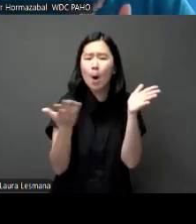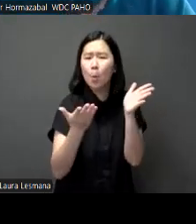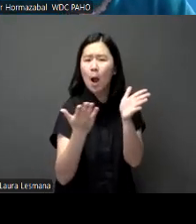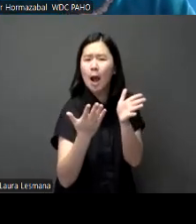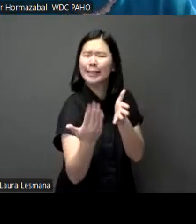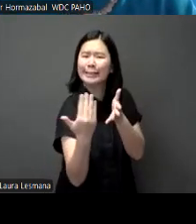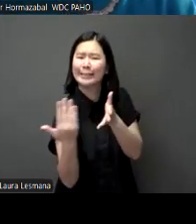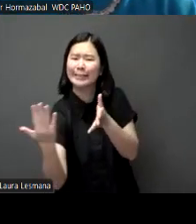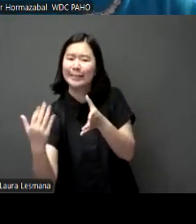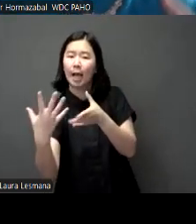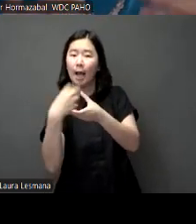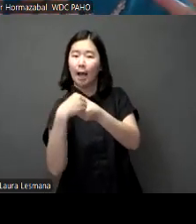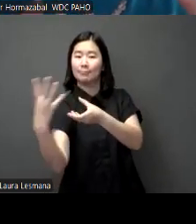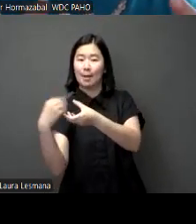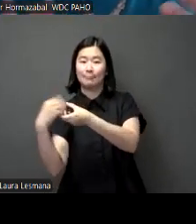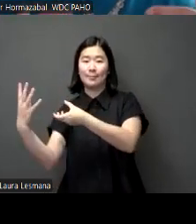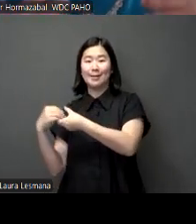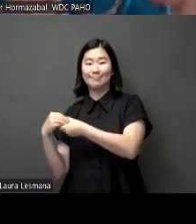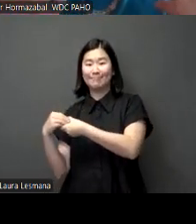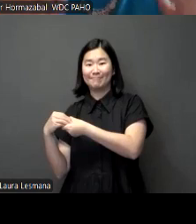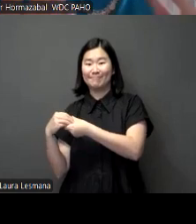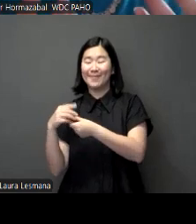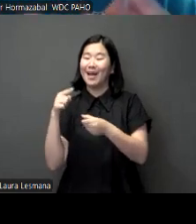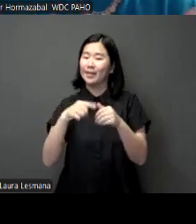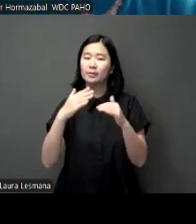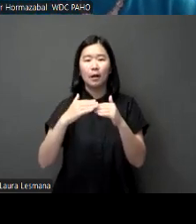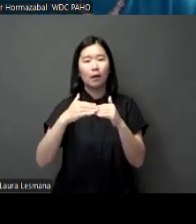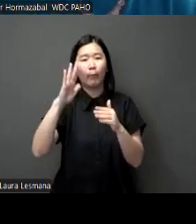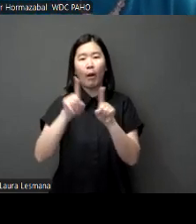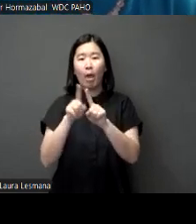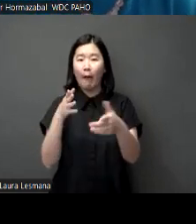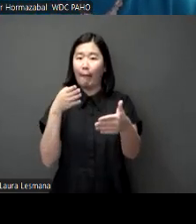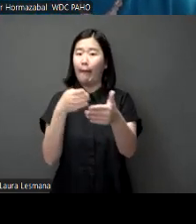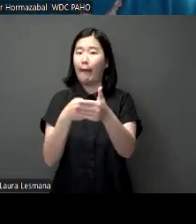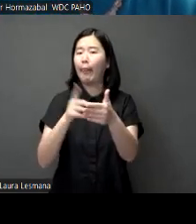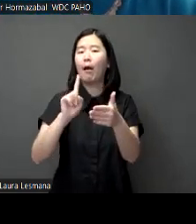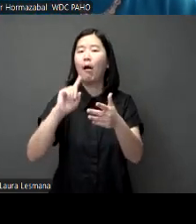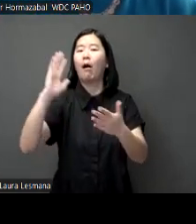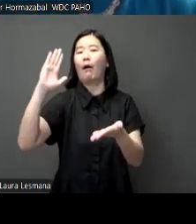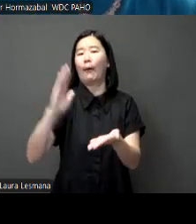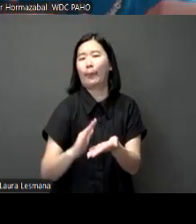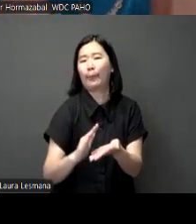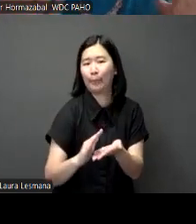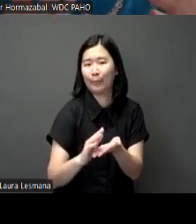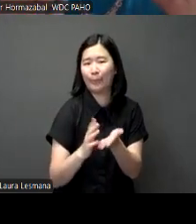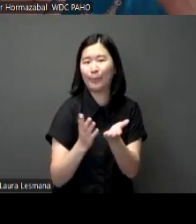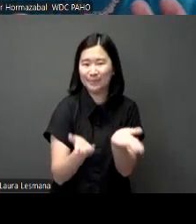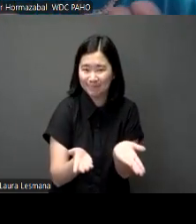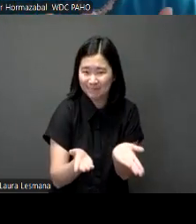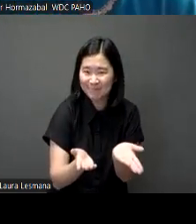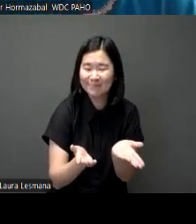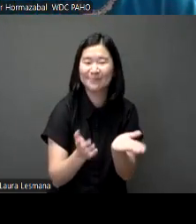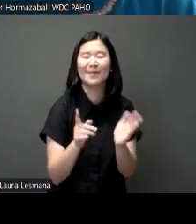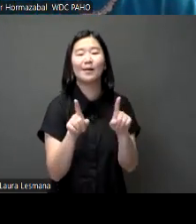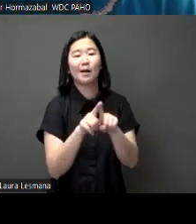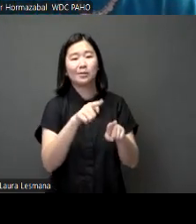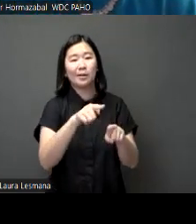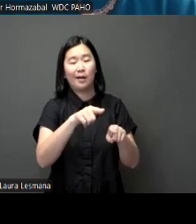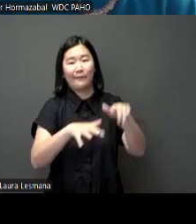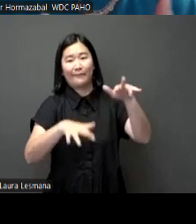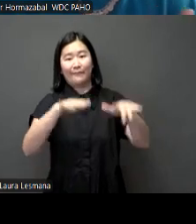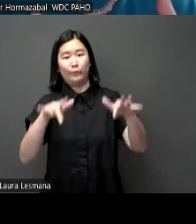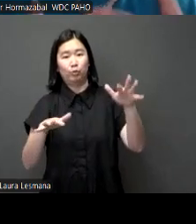etapa que señalaba, del paso 5 y 6, que es descubrir los mecanismos que generan inequidades y poder abordar aquellos temas,